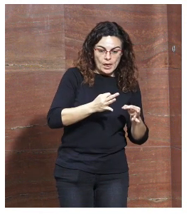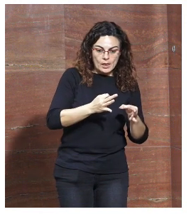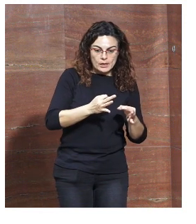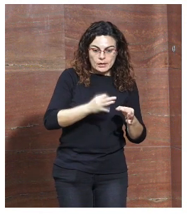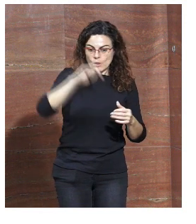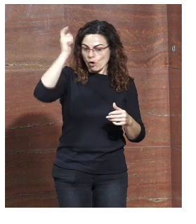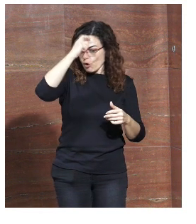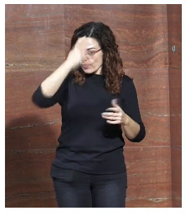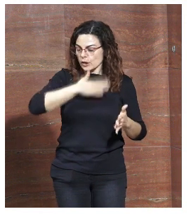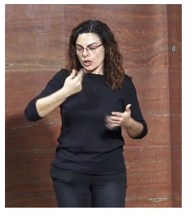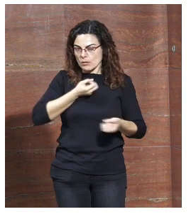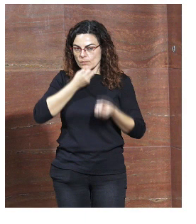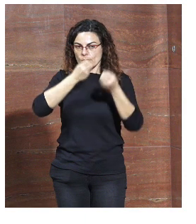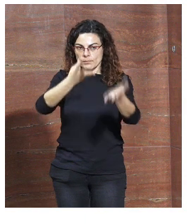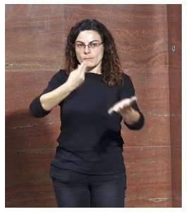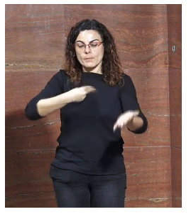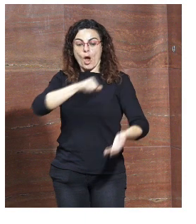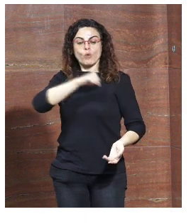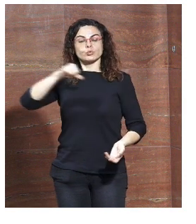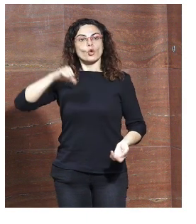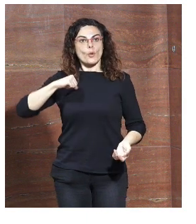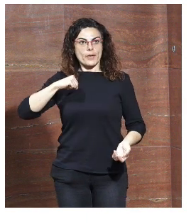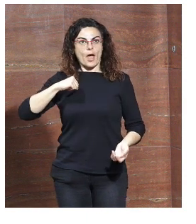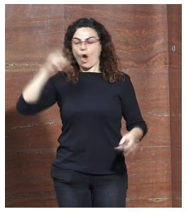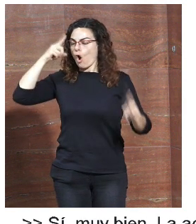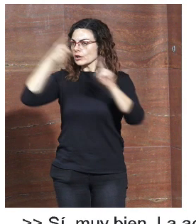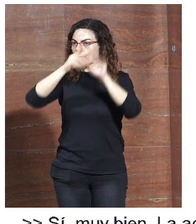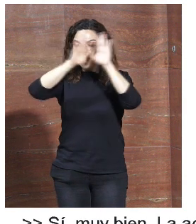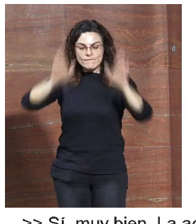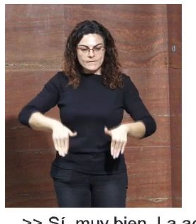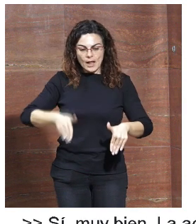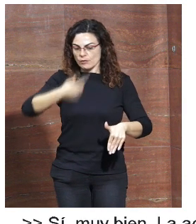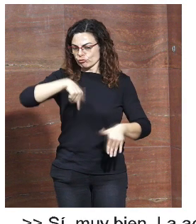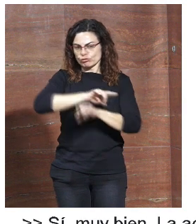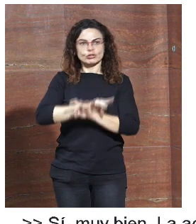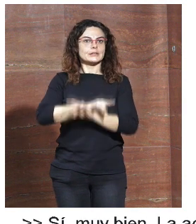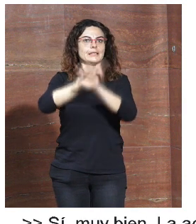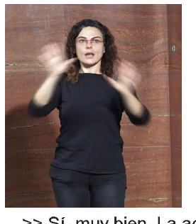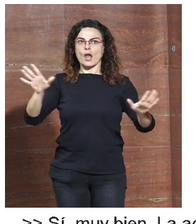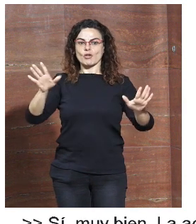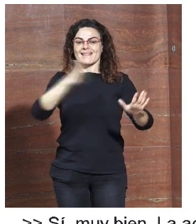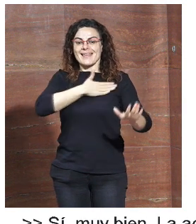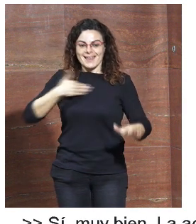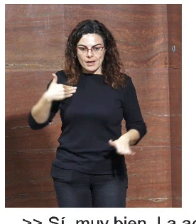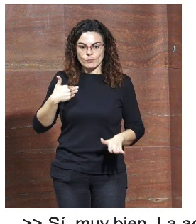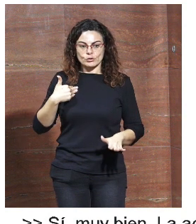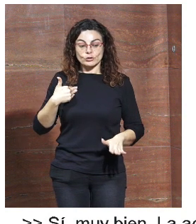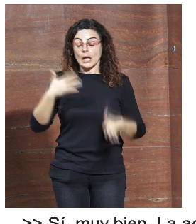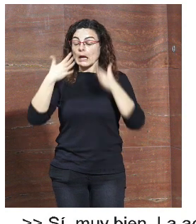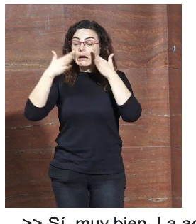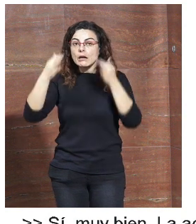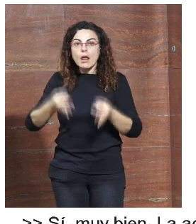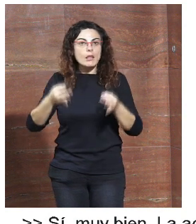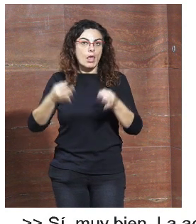idea. Así como la autonomía personal es el objetivo final, y lo tenemos claro, el deseable, la realidad es que en